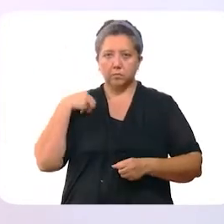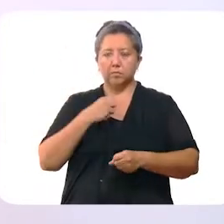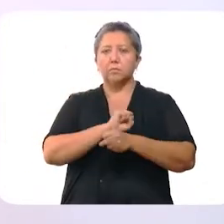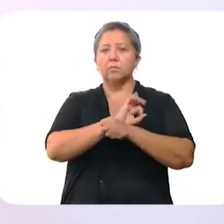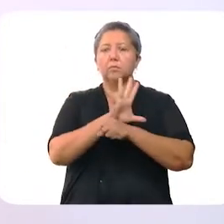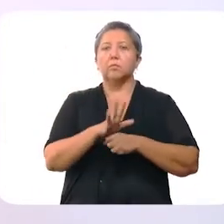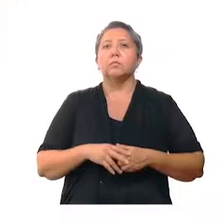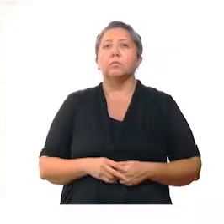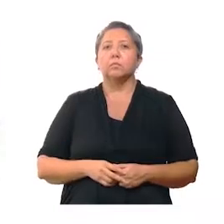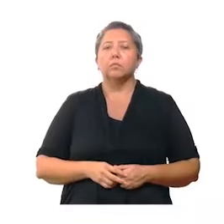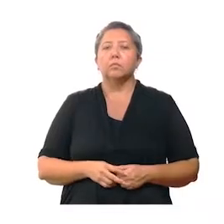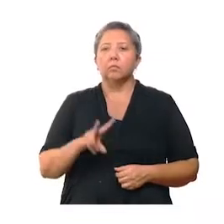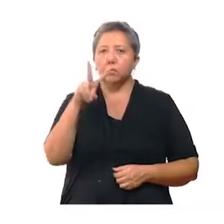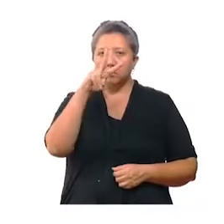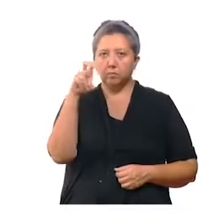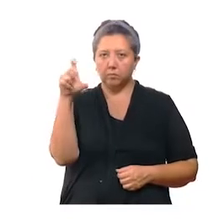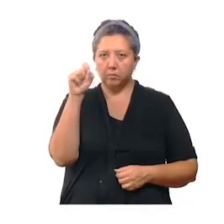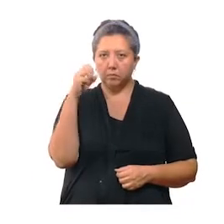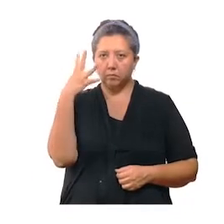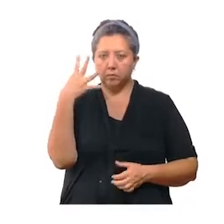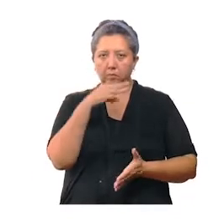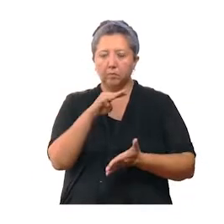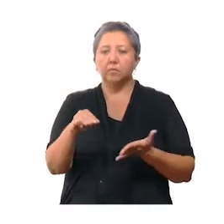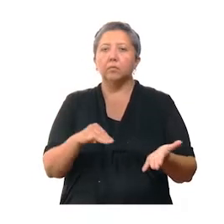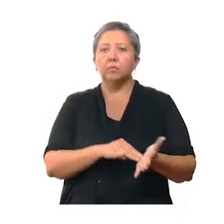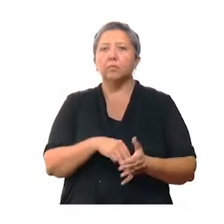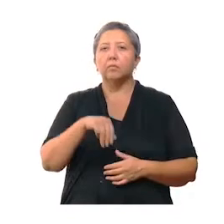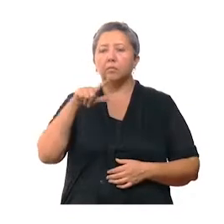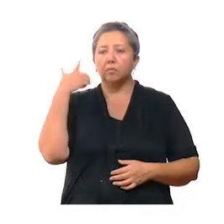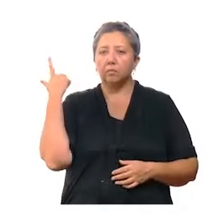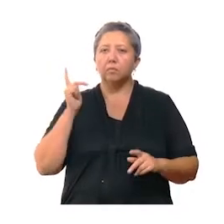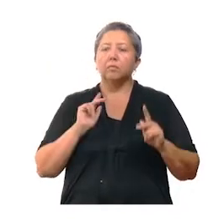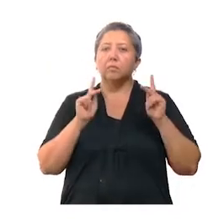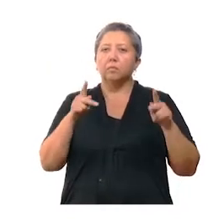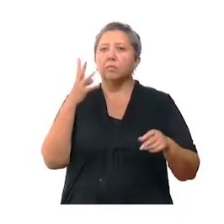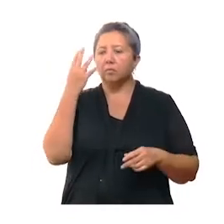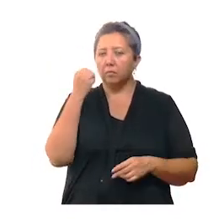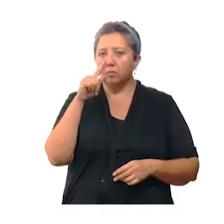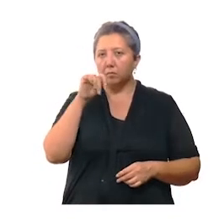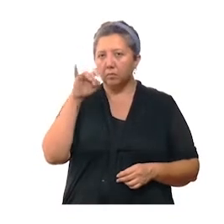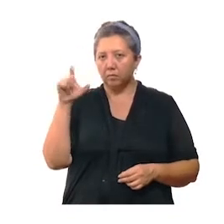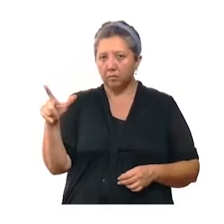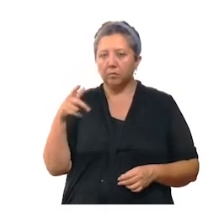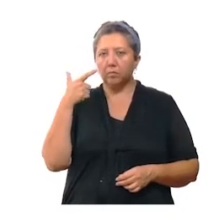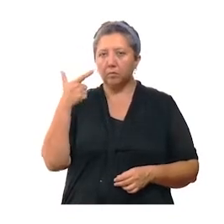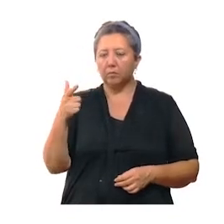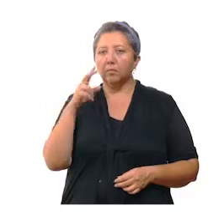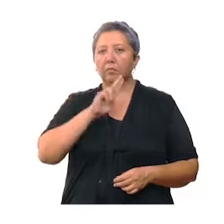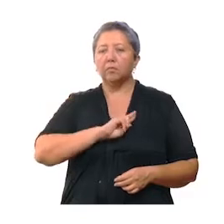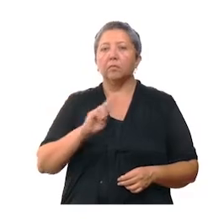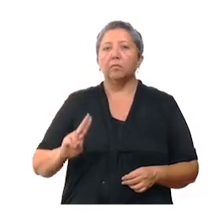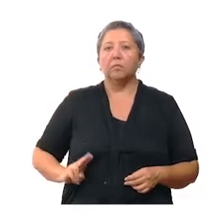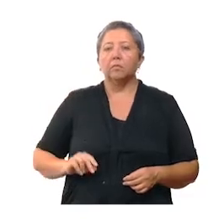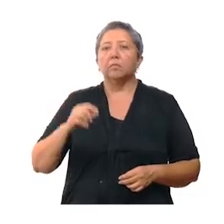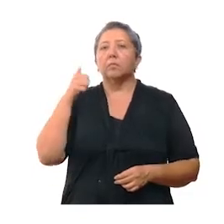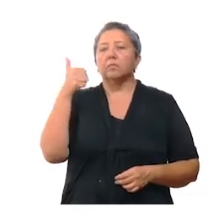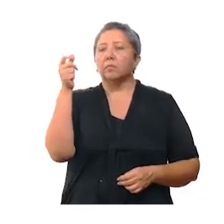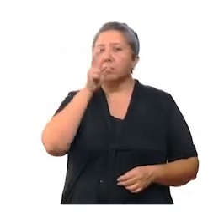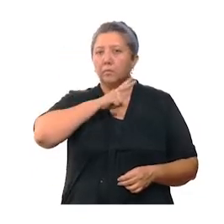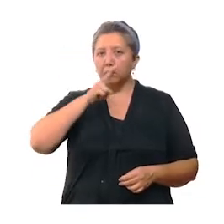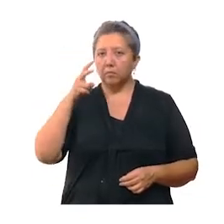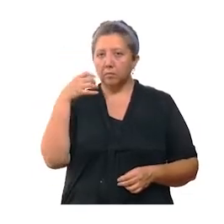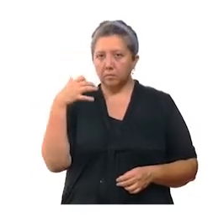de coronavirus, 224 en Mérida, 12 en Progreso, 9 en Ticul, 7 en Humán, 6 en